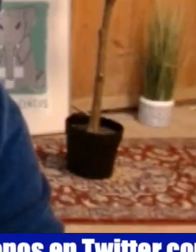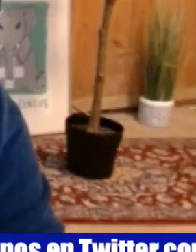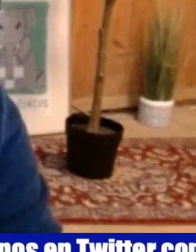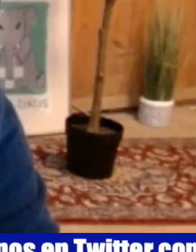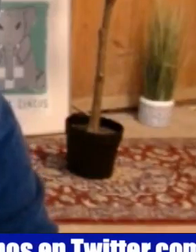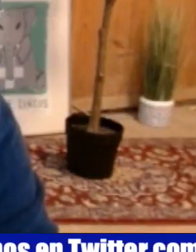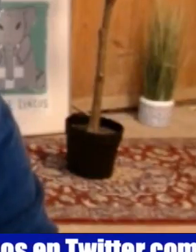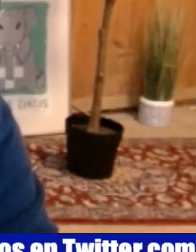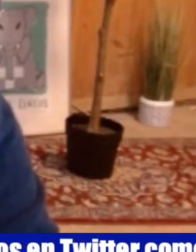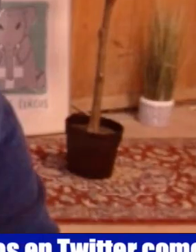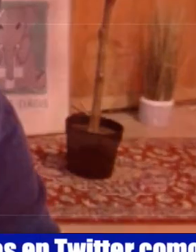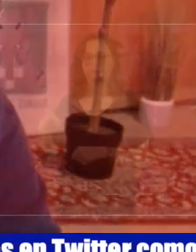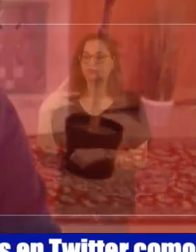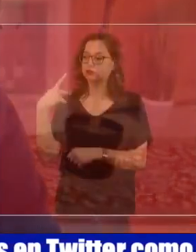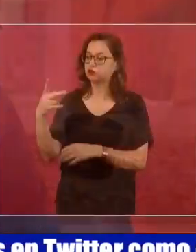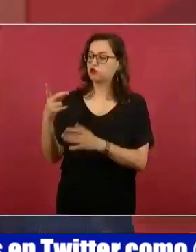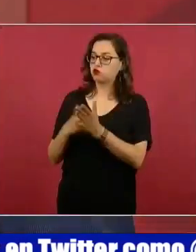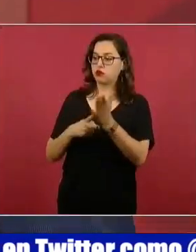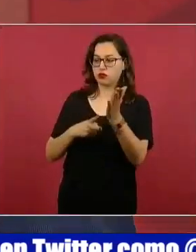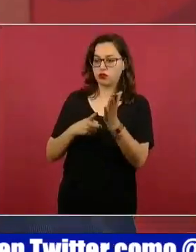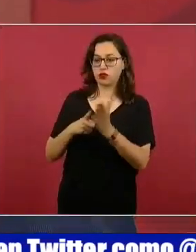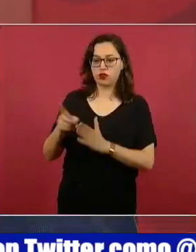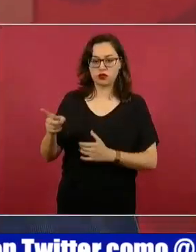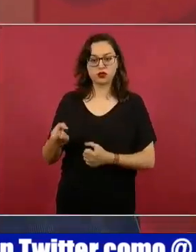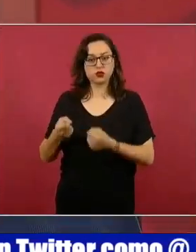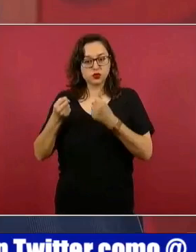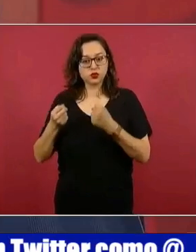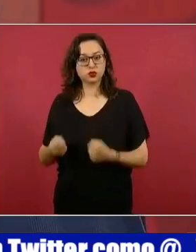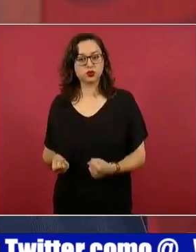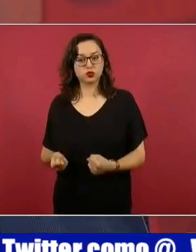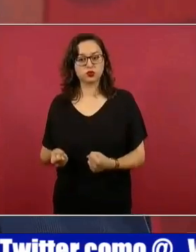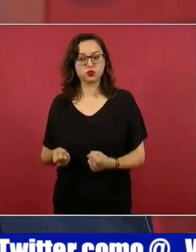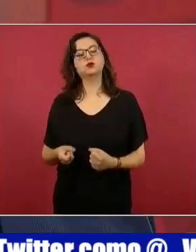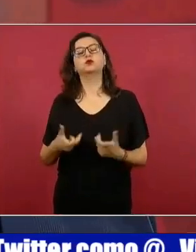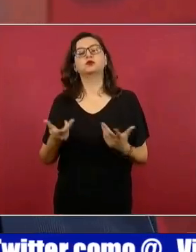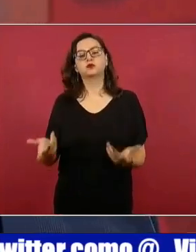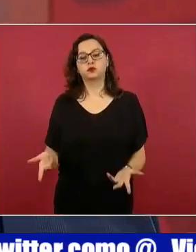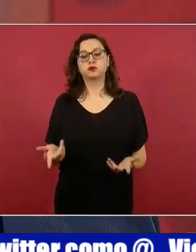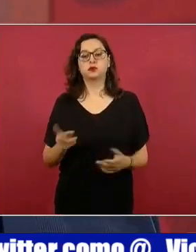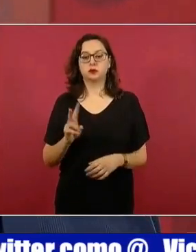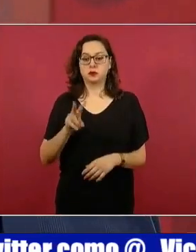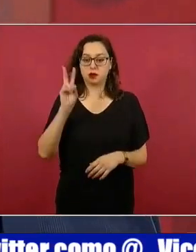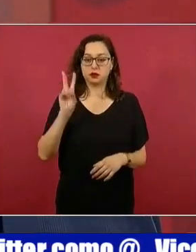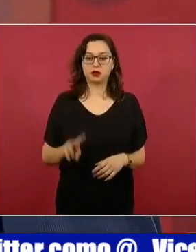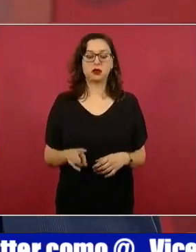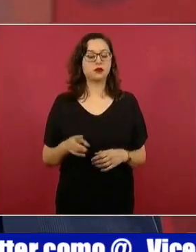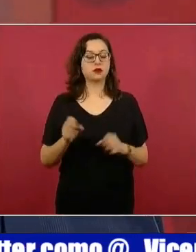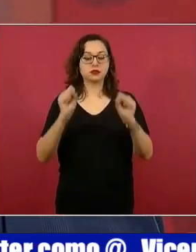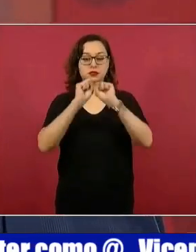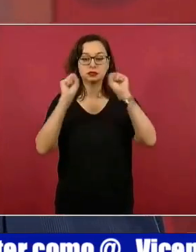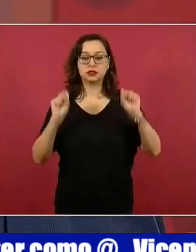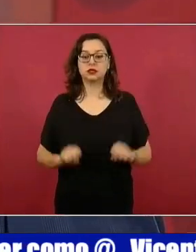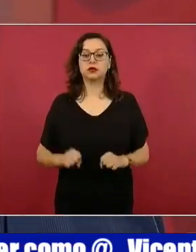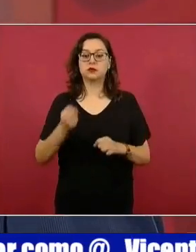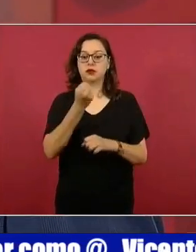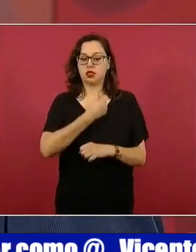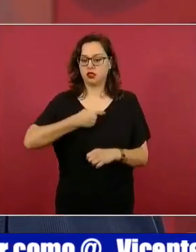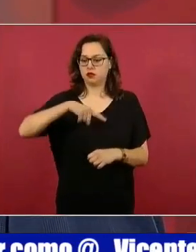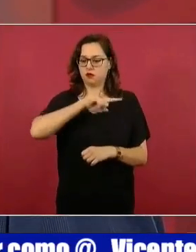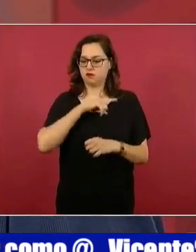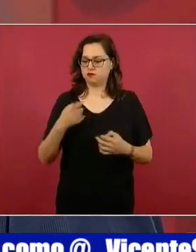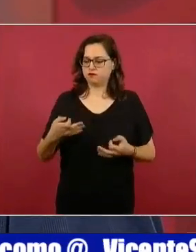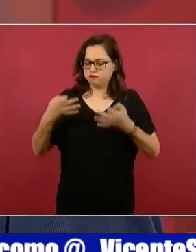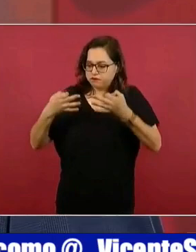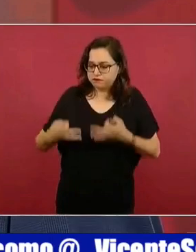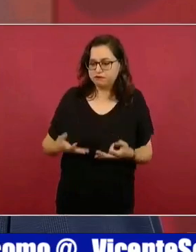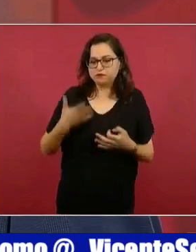unos farsantes. Dice que es increíble la destrucción del medio ambiente de empresas muy poderosas que